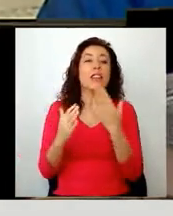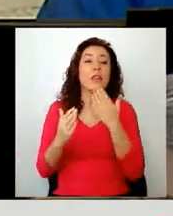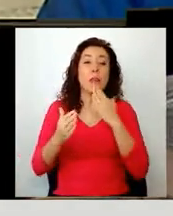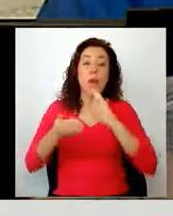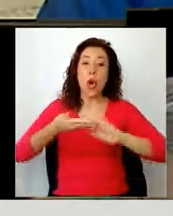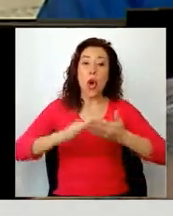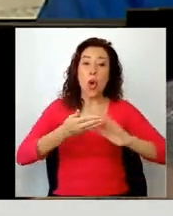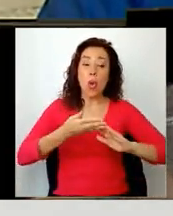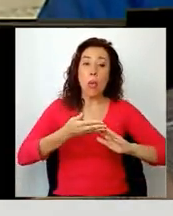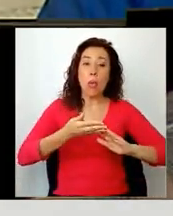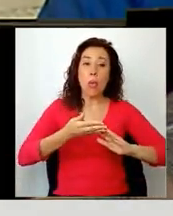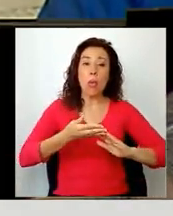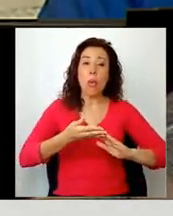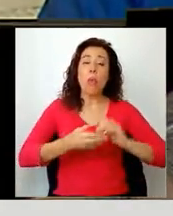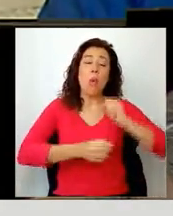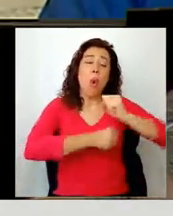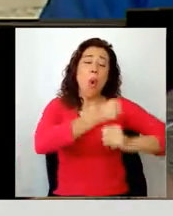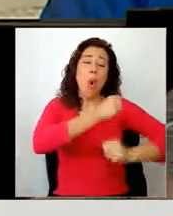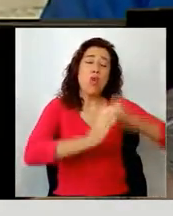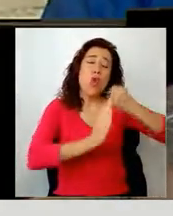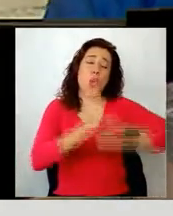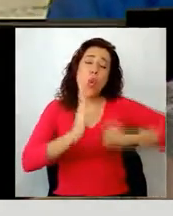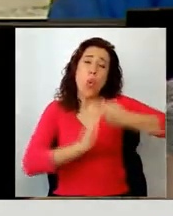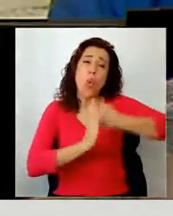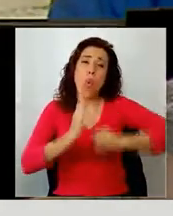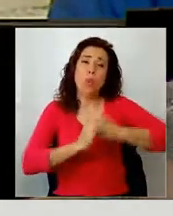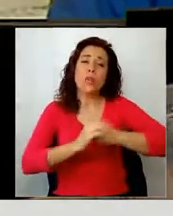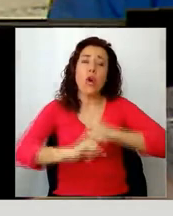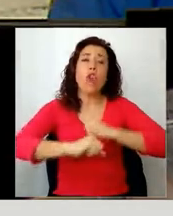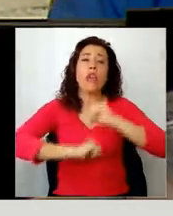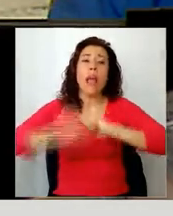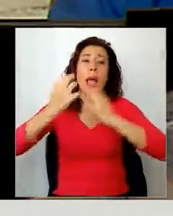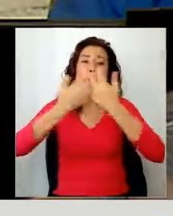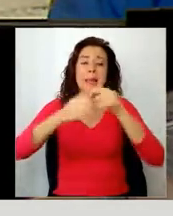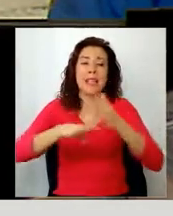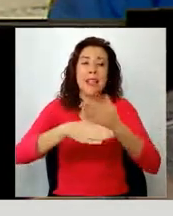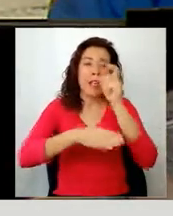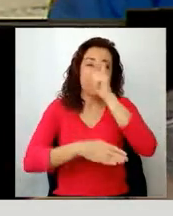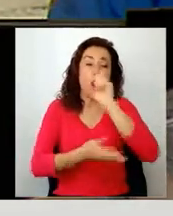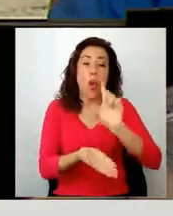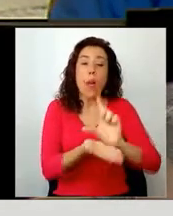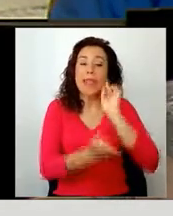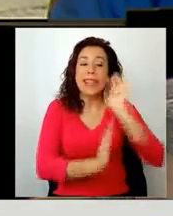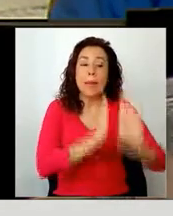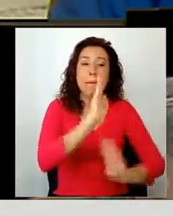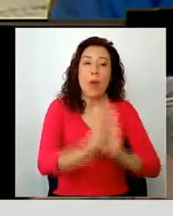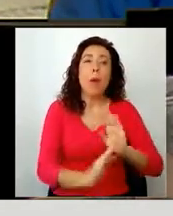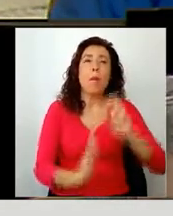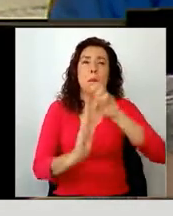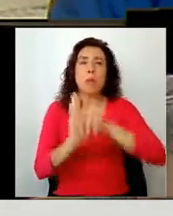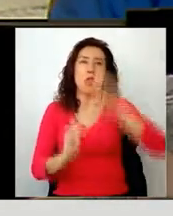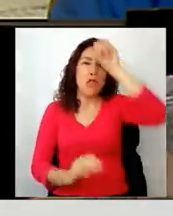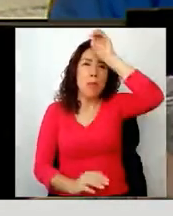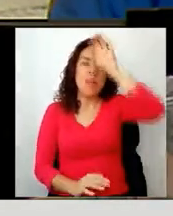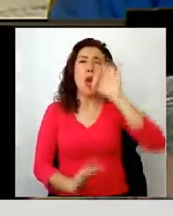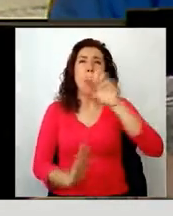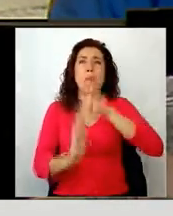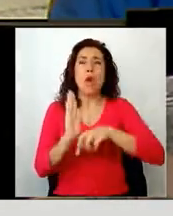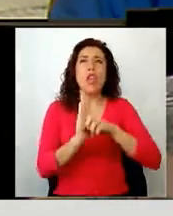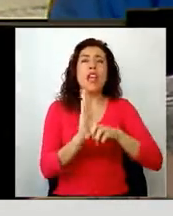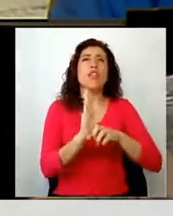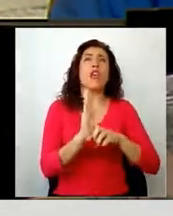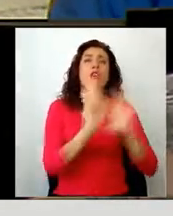décadas peleando contra salmoneras en áreas protegidas proyectos mineros forestales inmobiliarias que